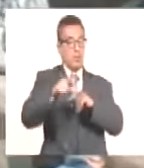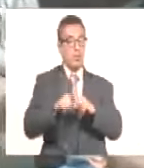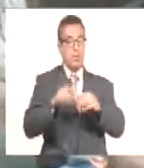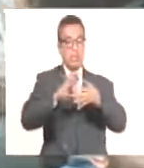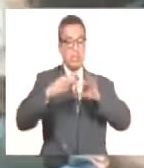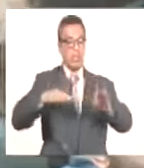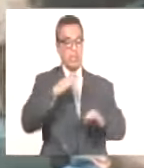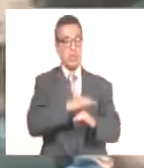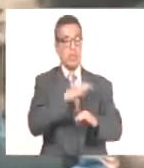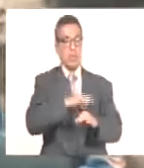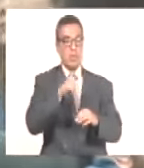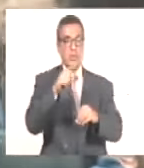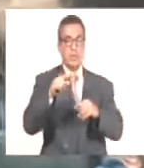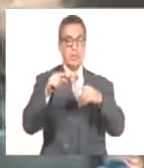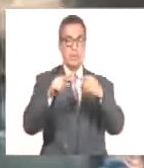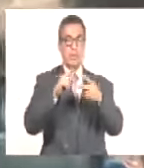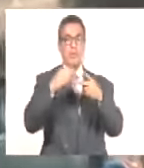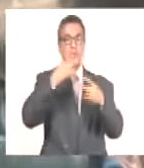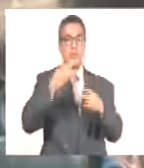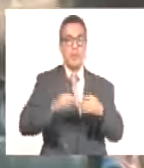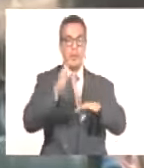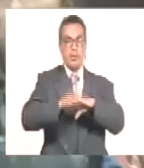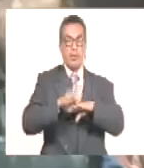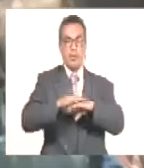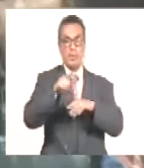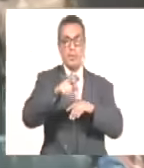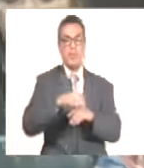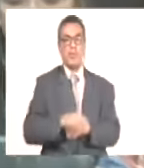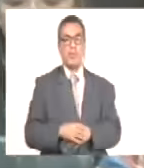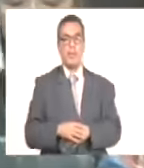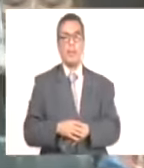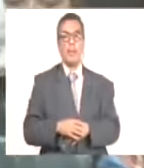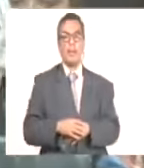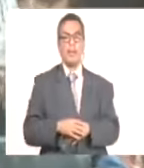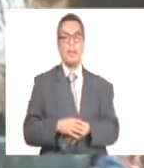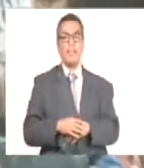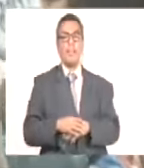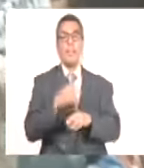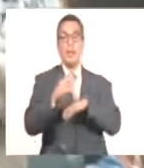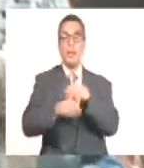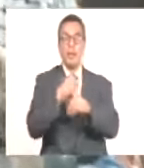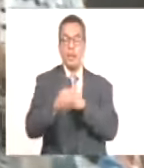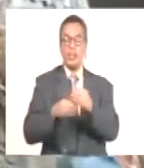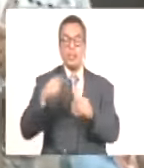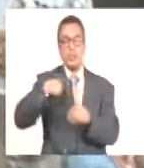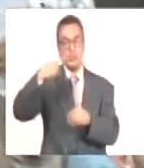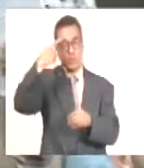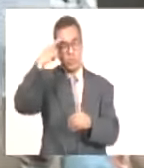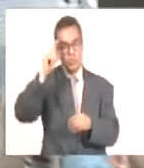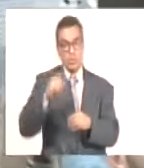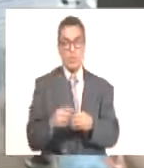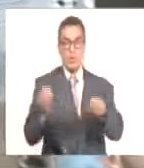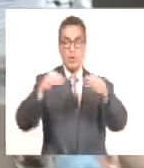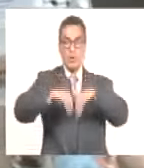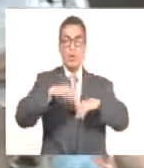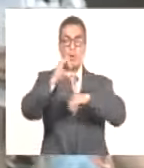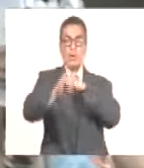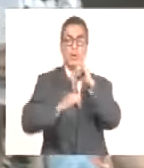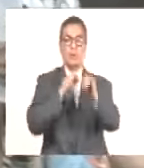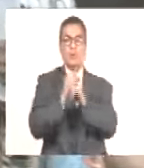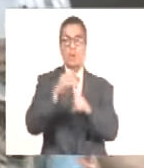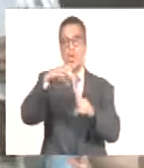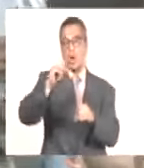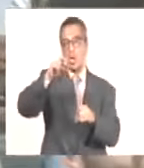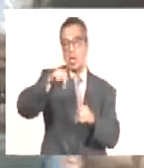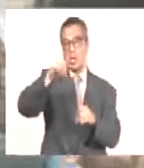redes sociales desdibujen lo que realmente allí sucede. Que cumple con los supuestos del Convenio Internacional de la